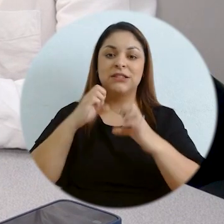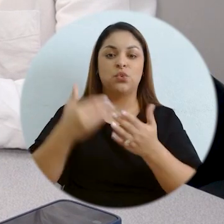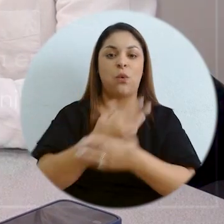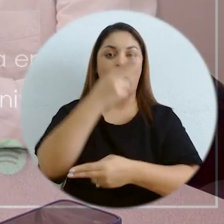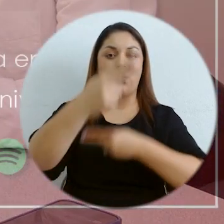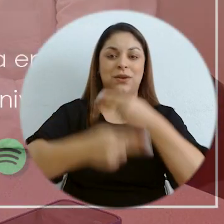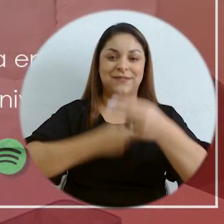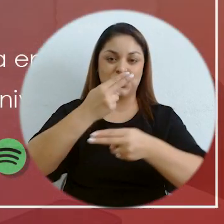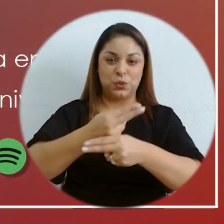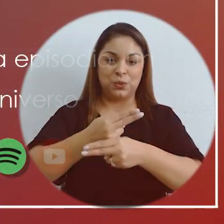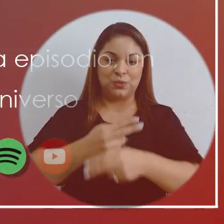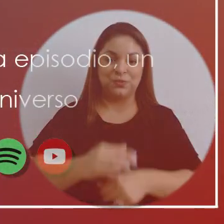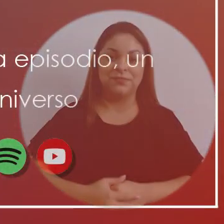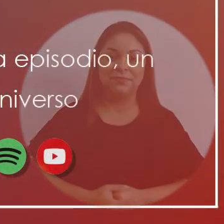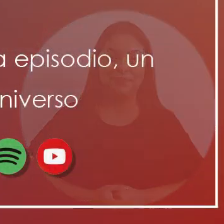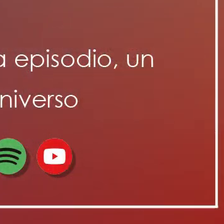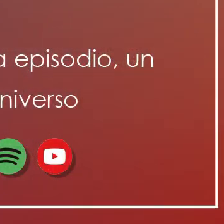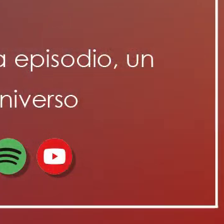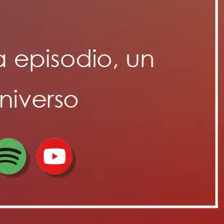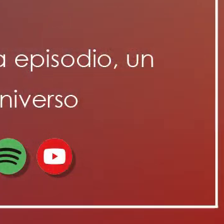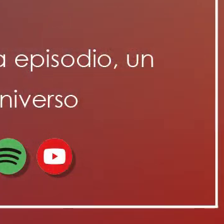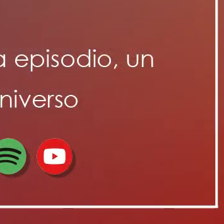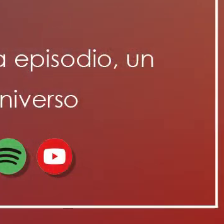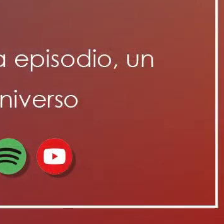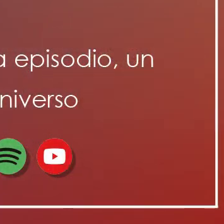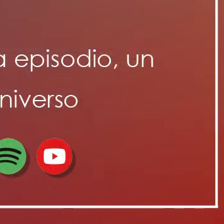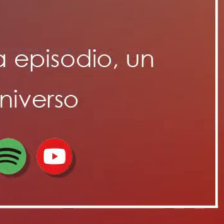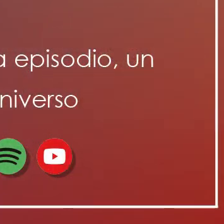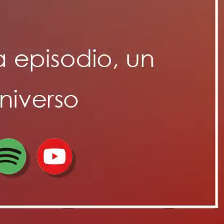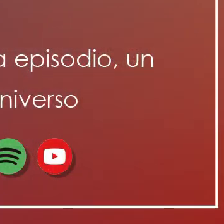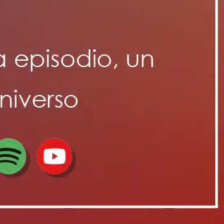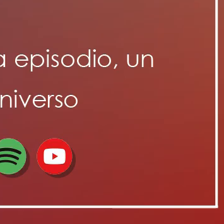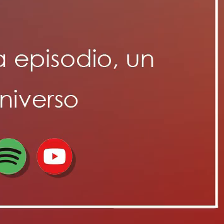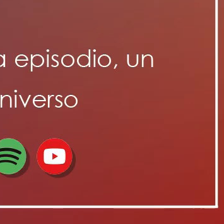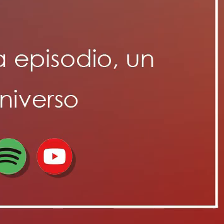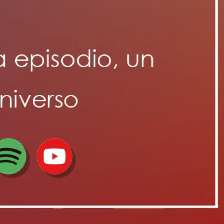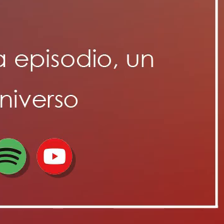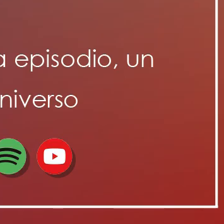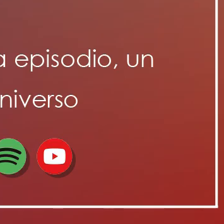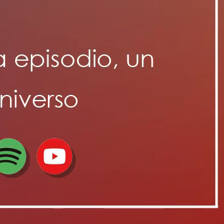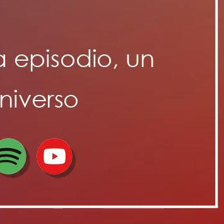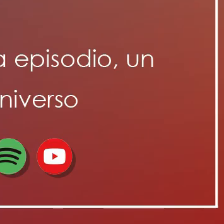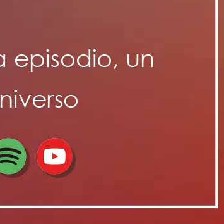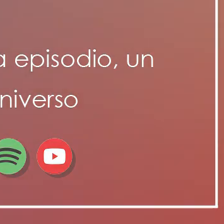un universo. Cuentas y Cuentos.